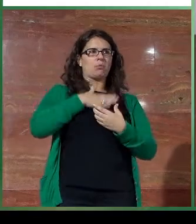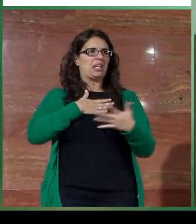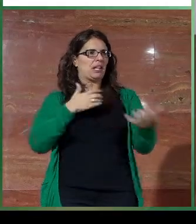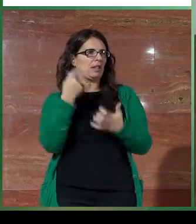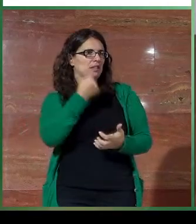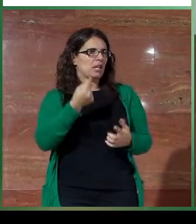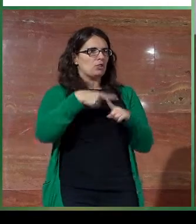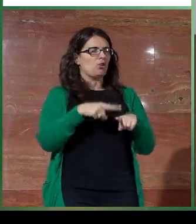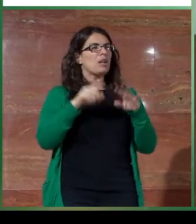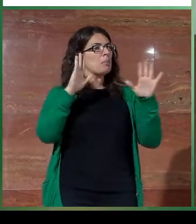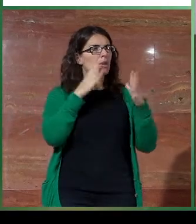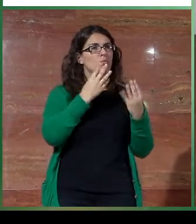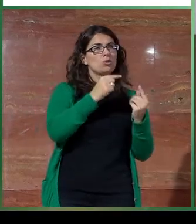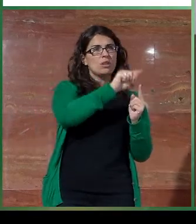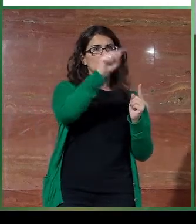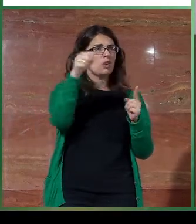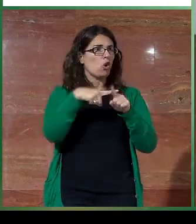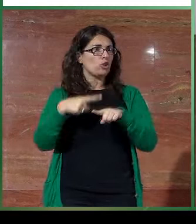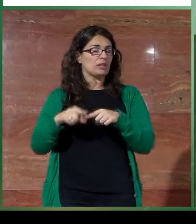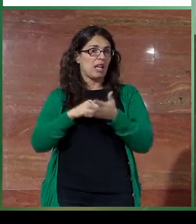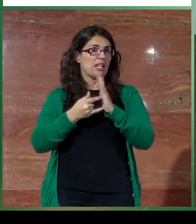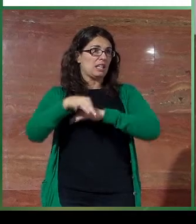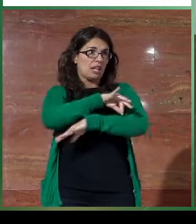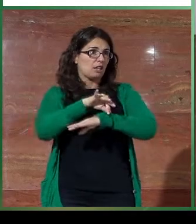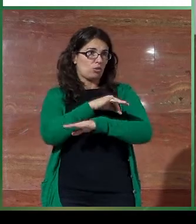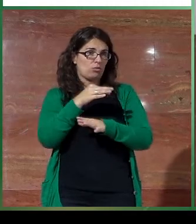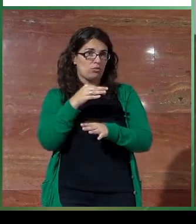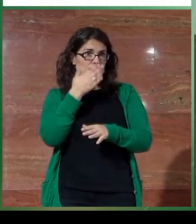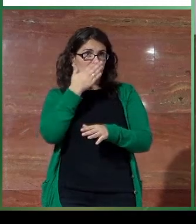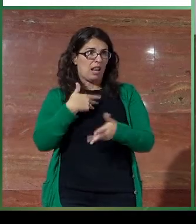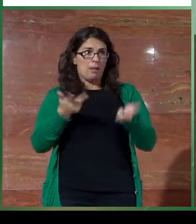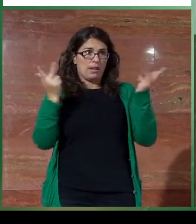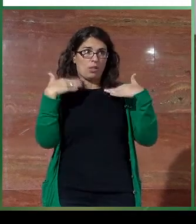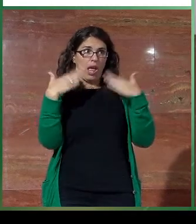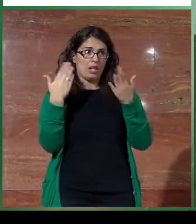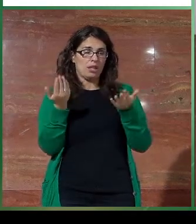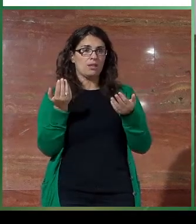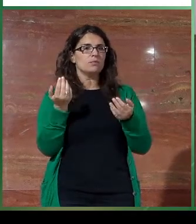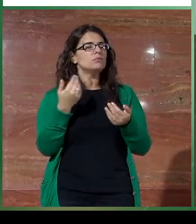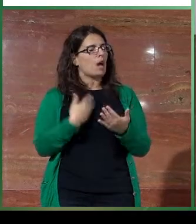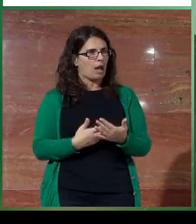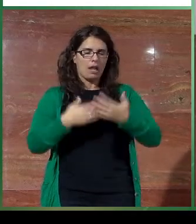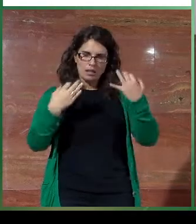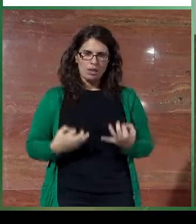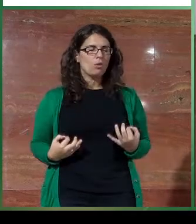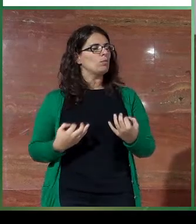rutina, en las promociones, en fin, donde el arquitecto tiene muy poco campo de maniobra, os garantizo que hay muchos